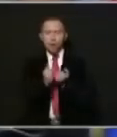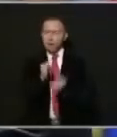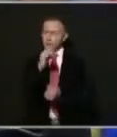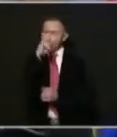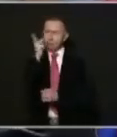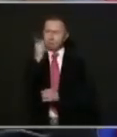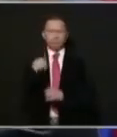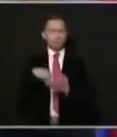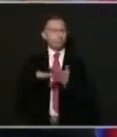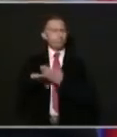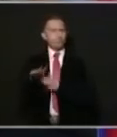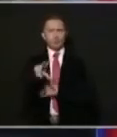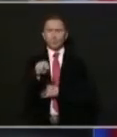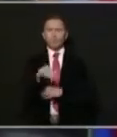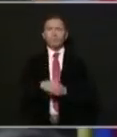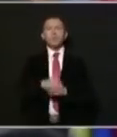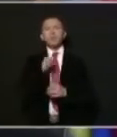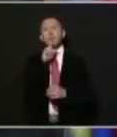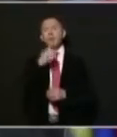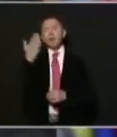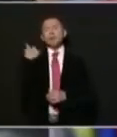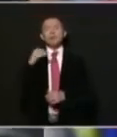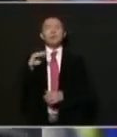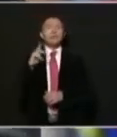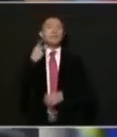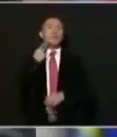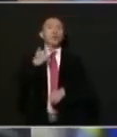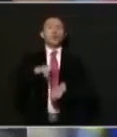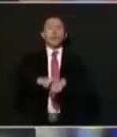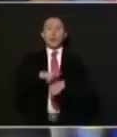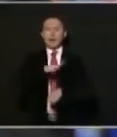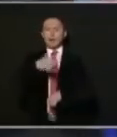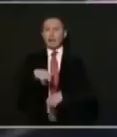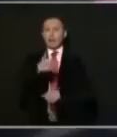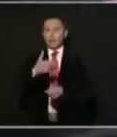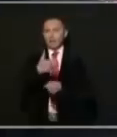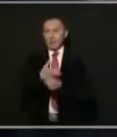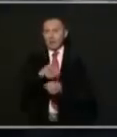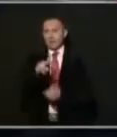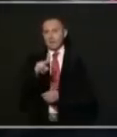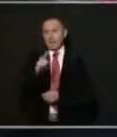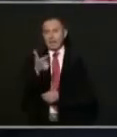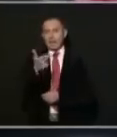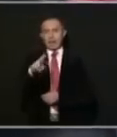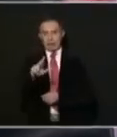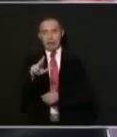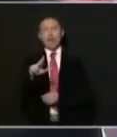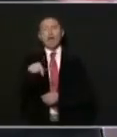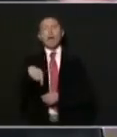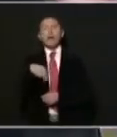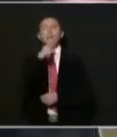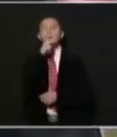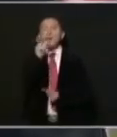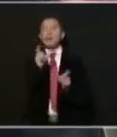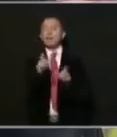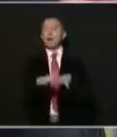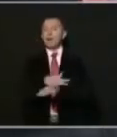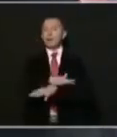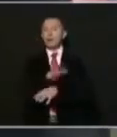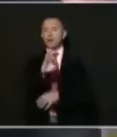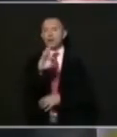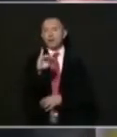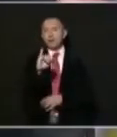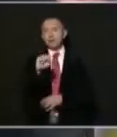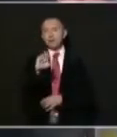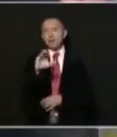conocía como Procuraduría General de la República, y ahora es Fiscalía General, contará en los